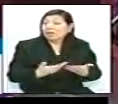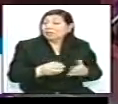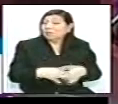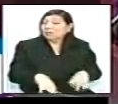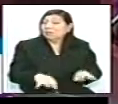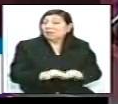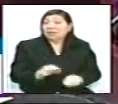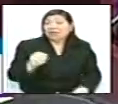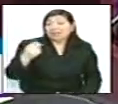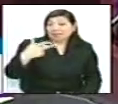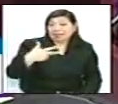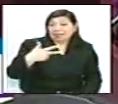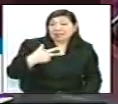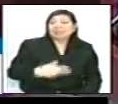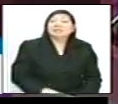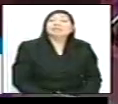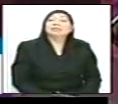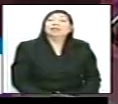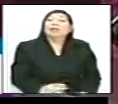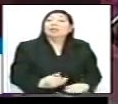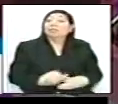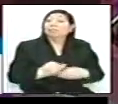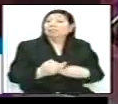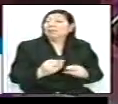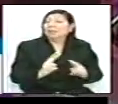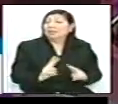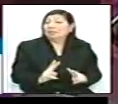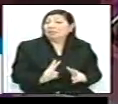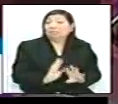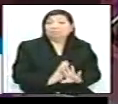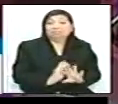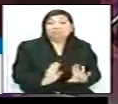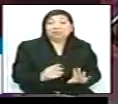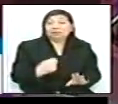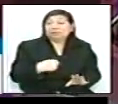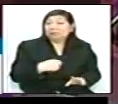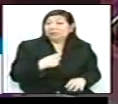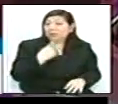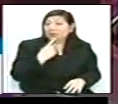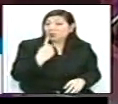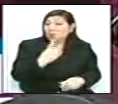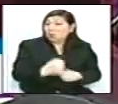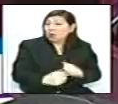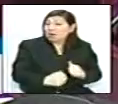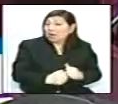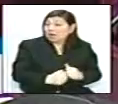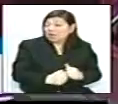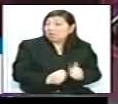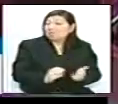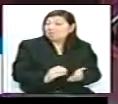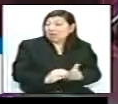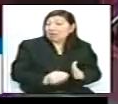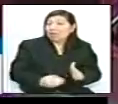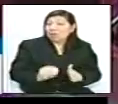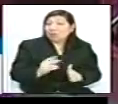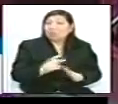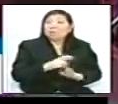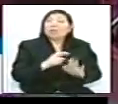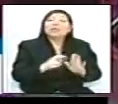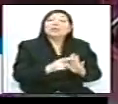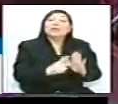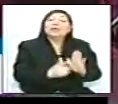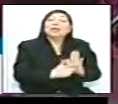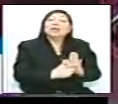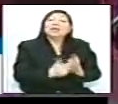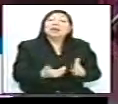Tres. Que hay unos plazos que no solo tienen que ver con lo que nosotros planteamos hace un año, más de un año, en nuestro proyecto de ley